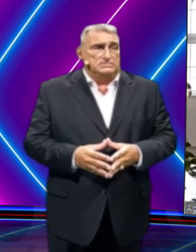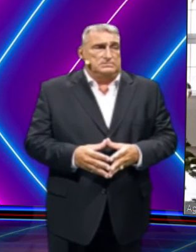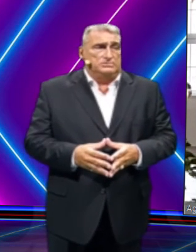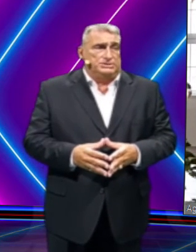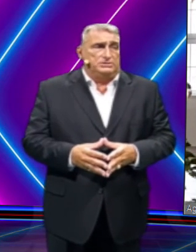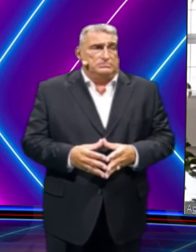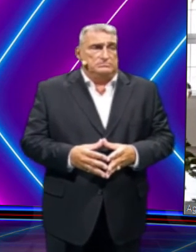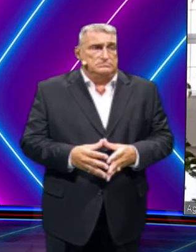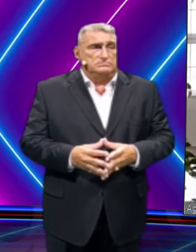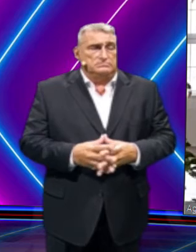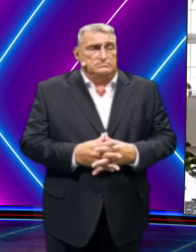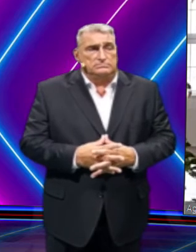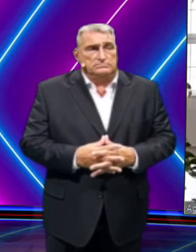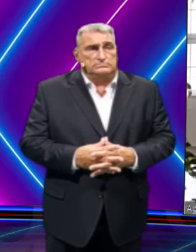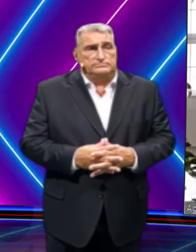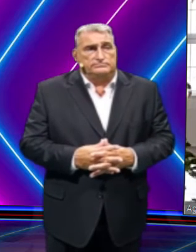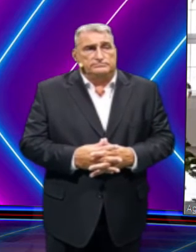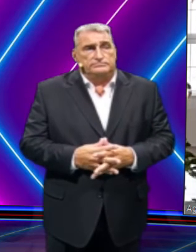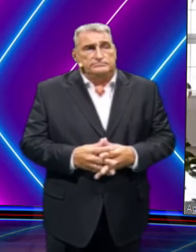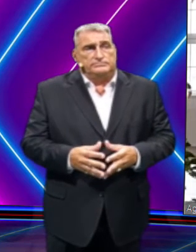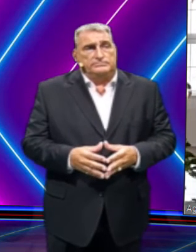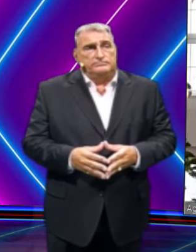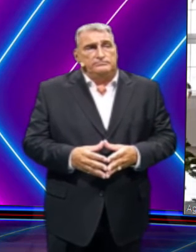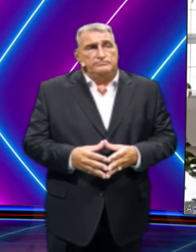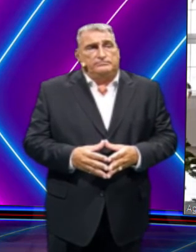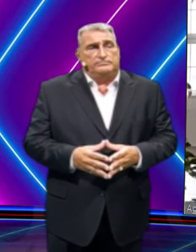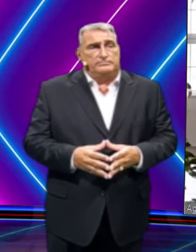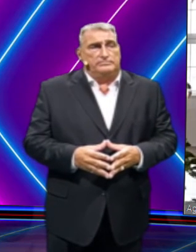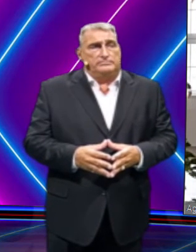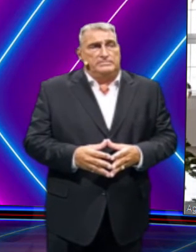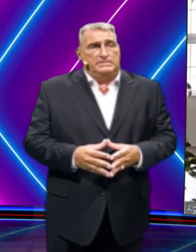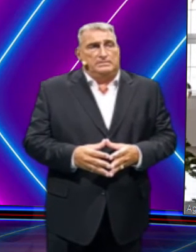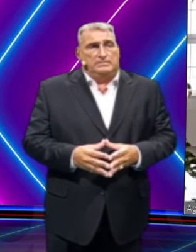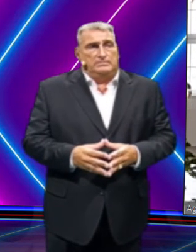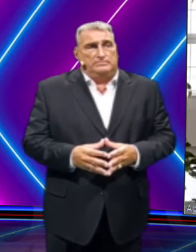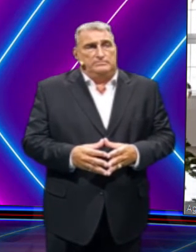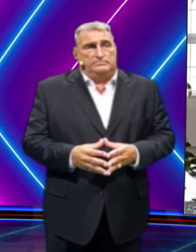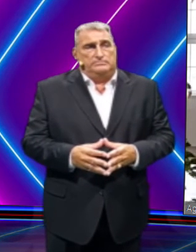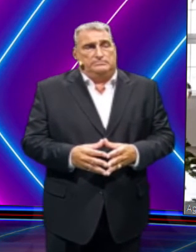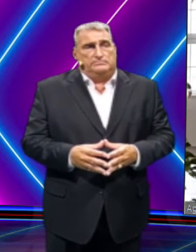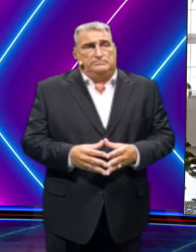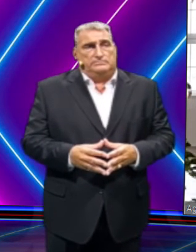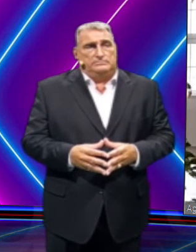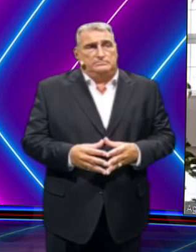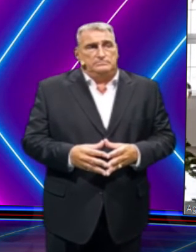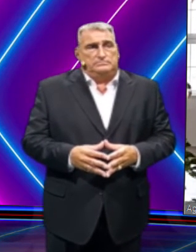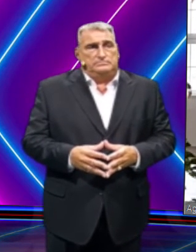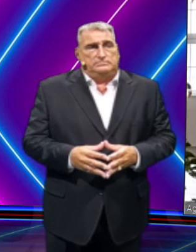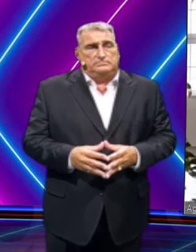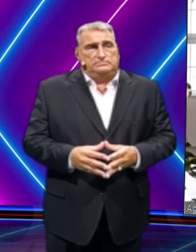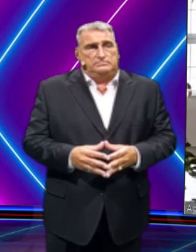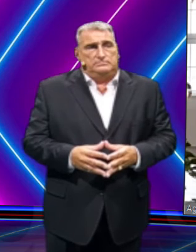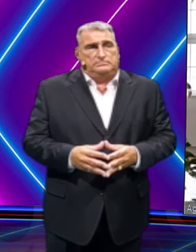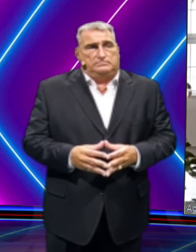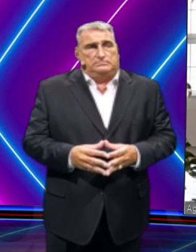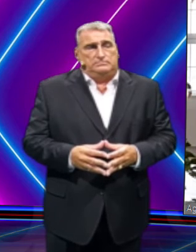eso. Coincido. Está bien, somos uno de los 8 países más grandes en territorio del mundo